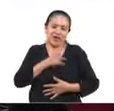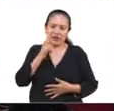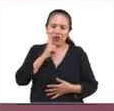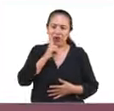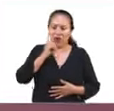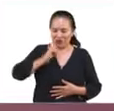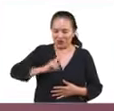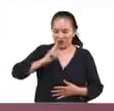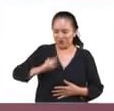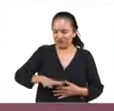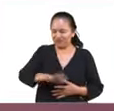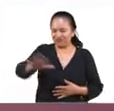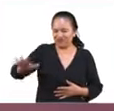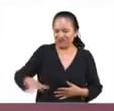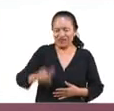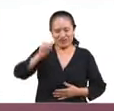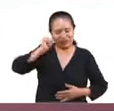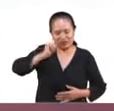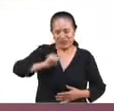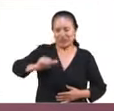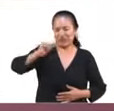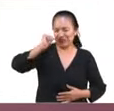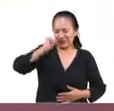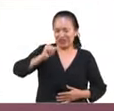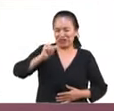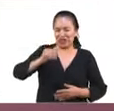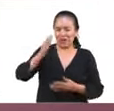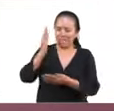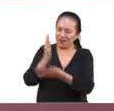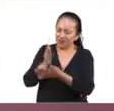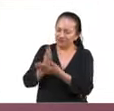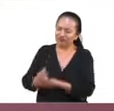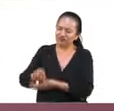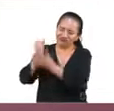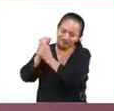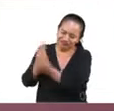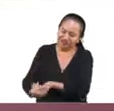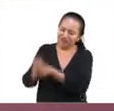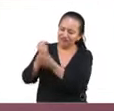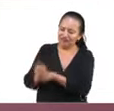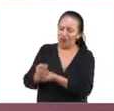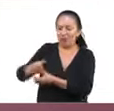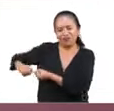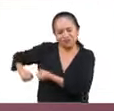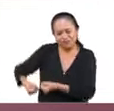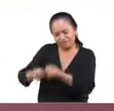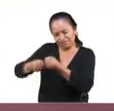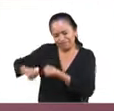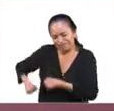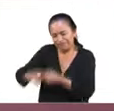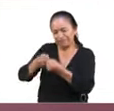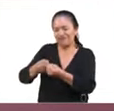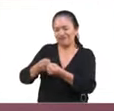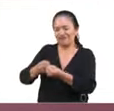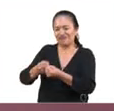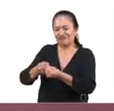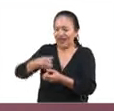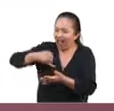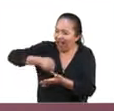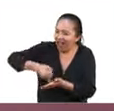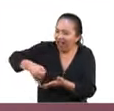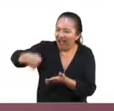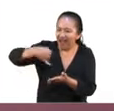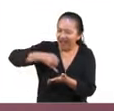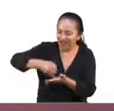valientes manos que agarran todos los días el machete, el azadón, las palas, que abren y labran los